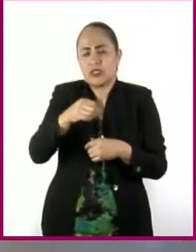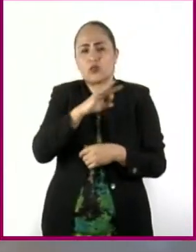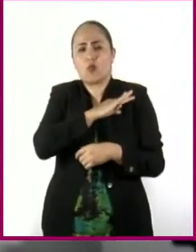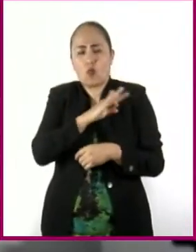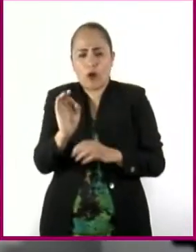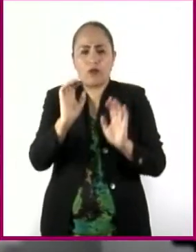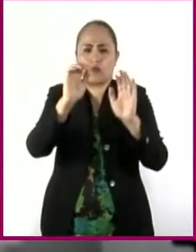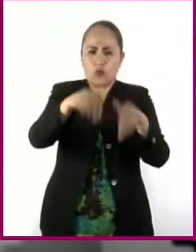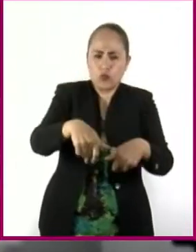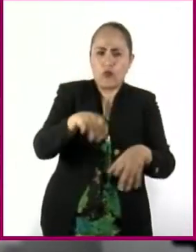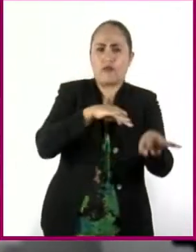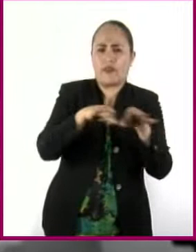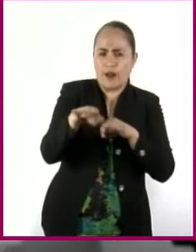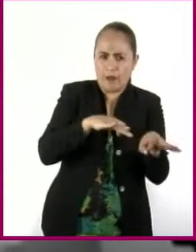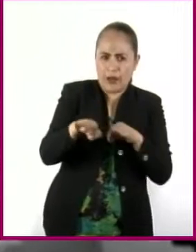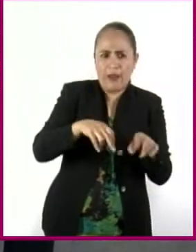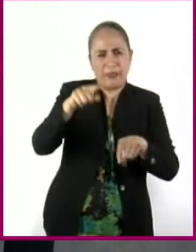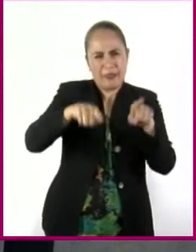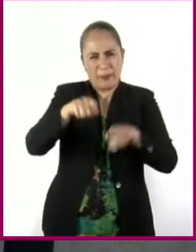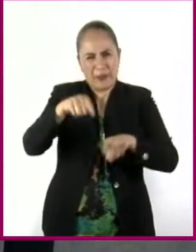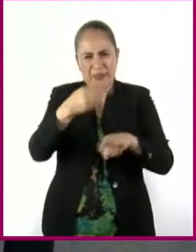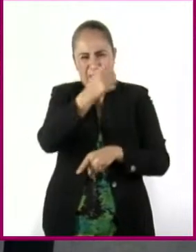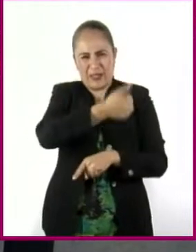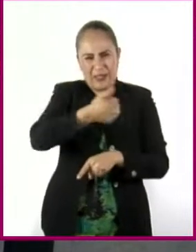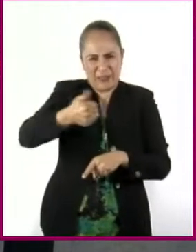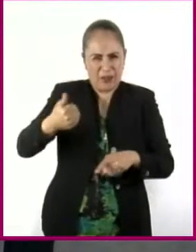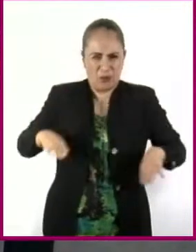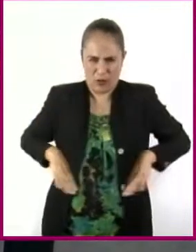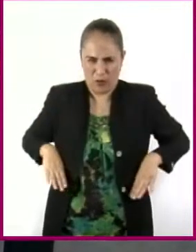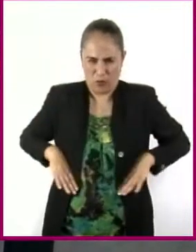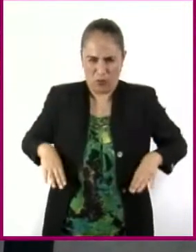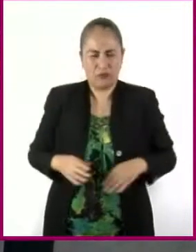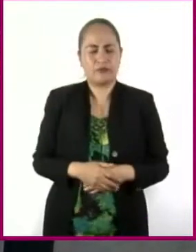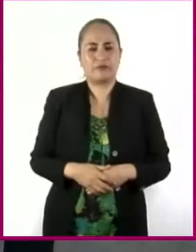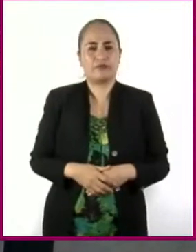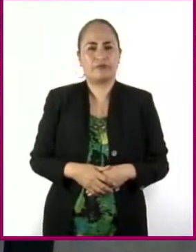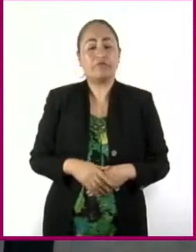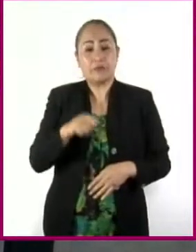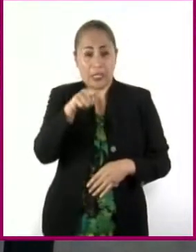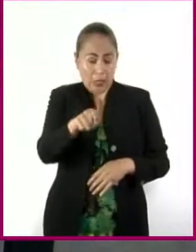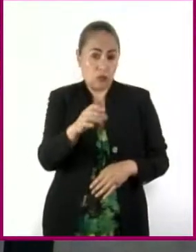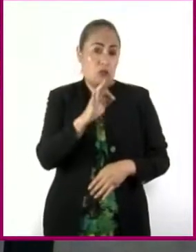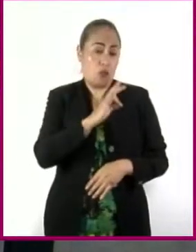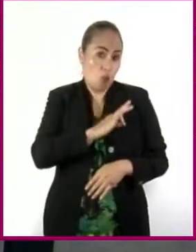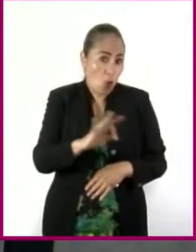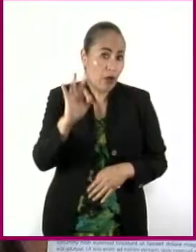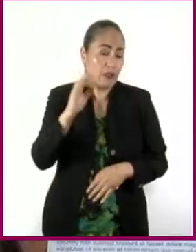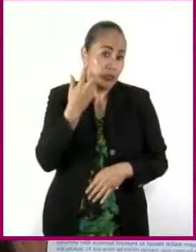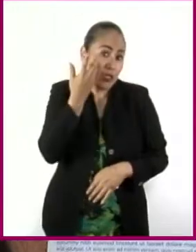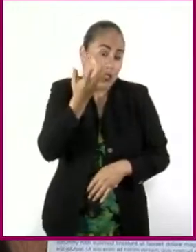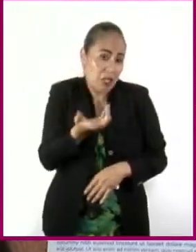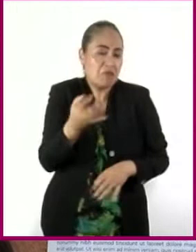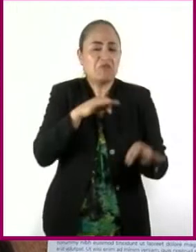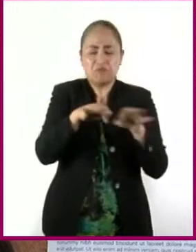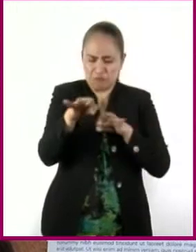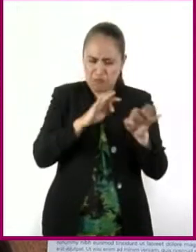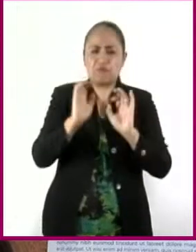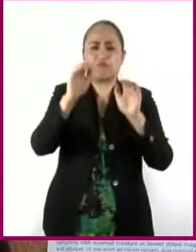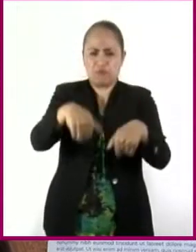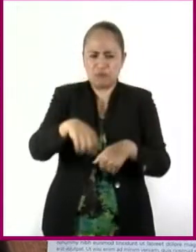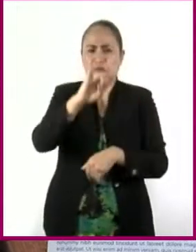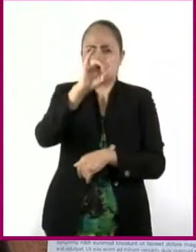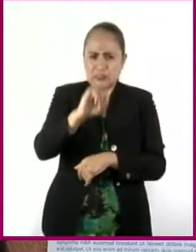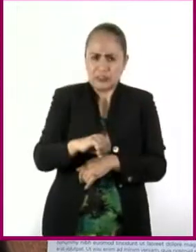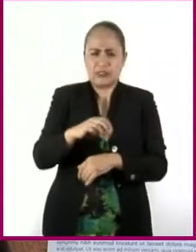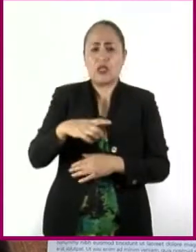una actividad productiva según sus capacidades. Esto significa que, si así lo desean, pueden tener un trabajo. Entonces, la